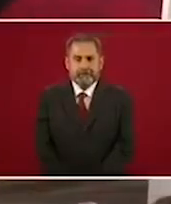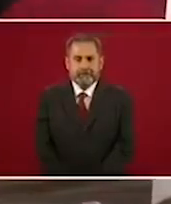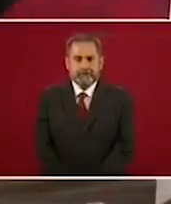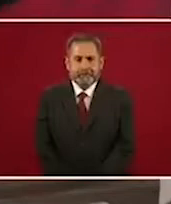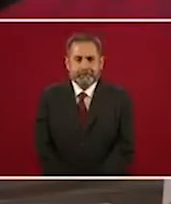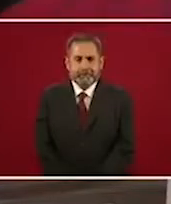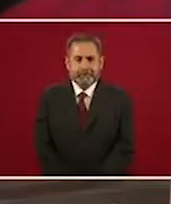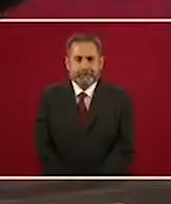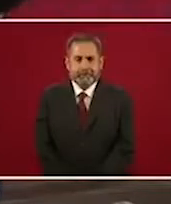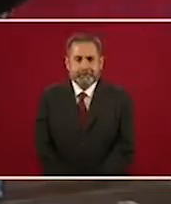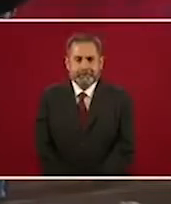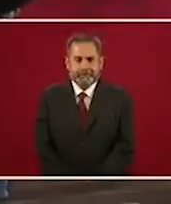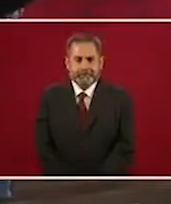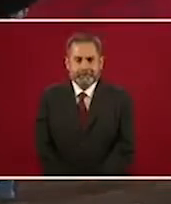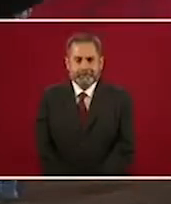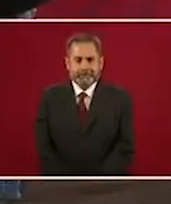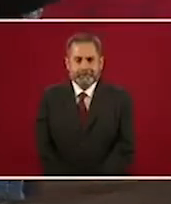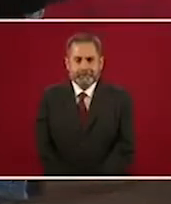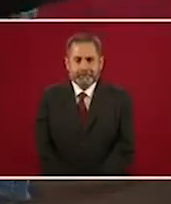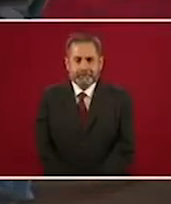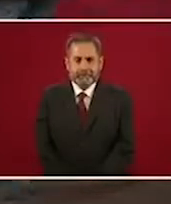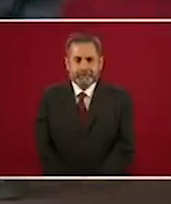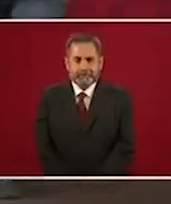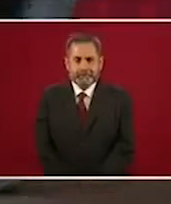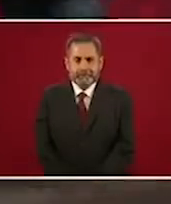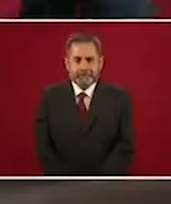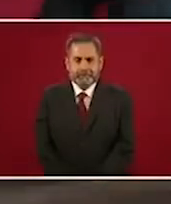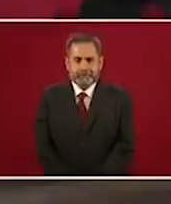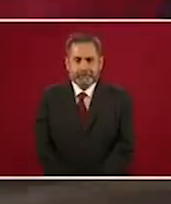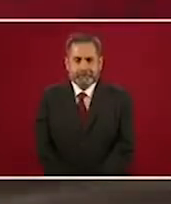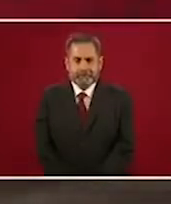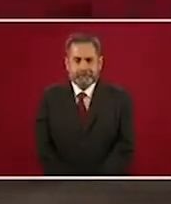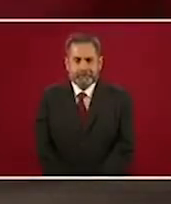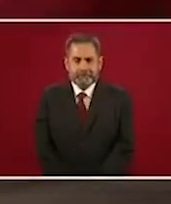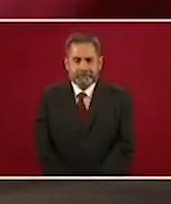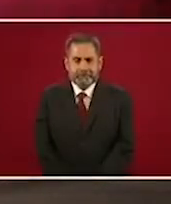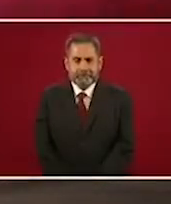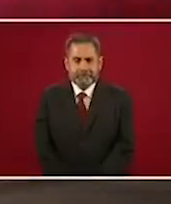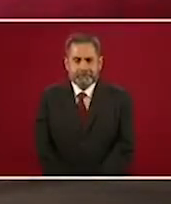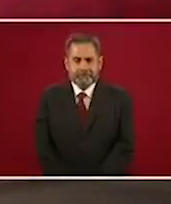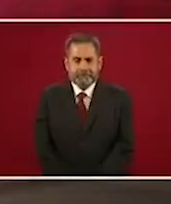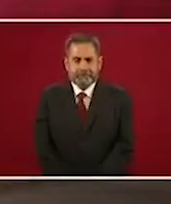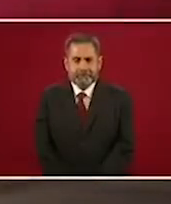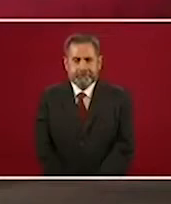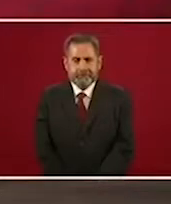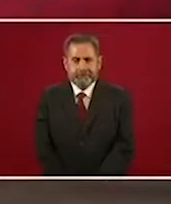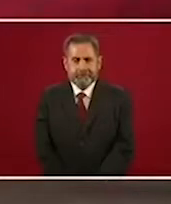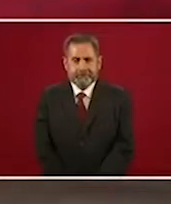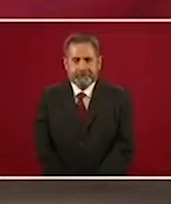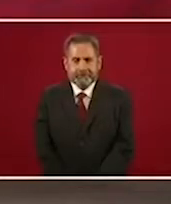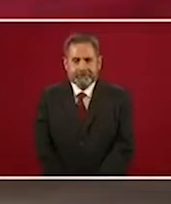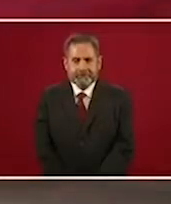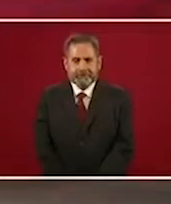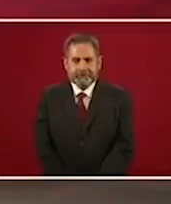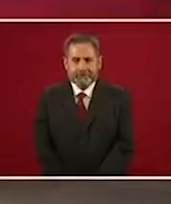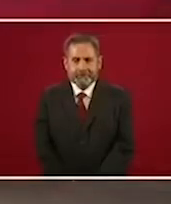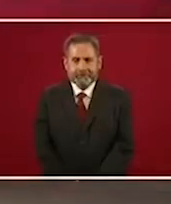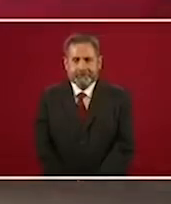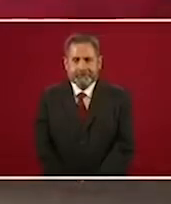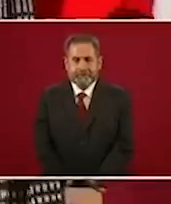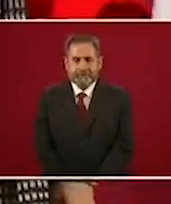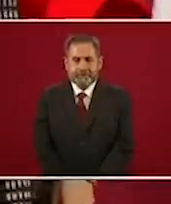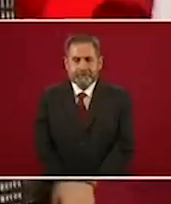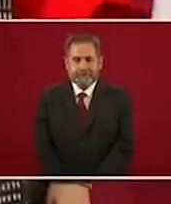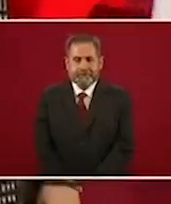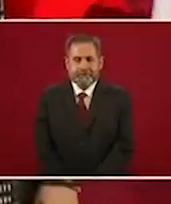se colmó de las notas que interpretaron las bandas que llegaron desde temprana hora al salón tesorería en palacio nacional la